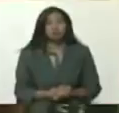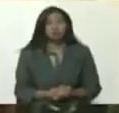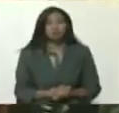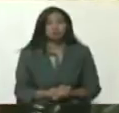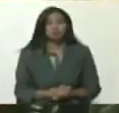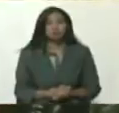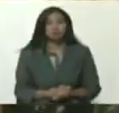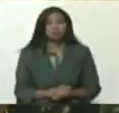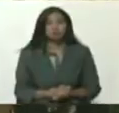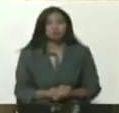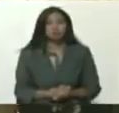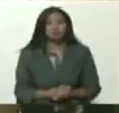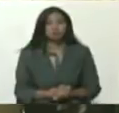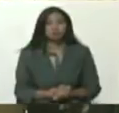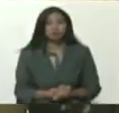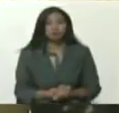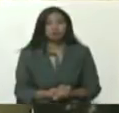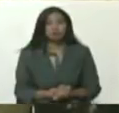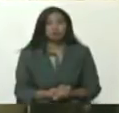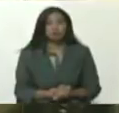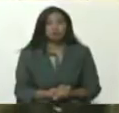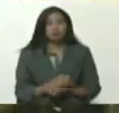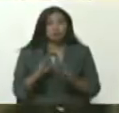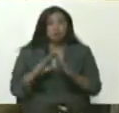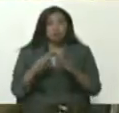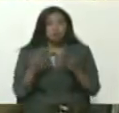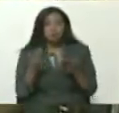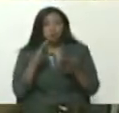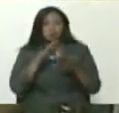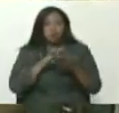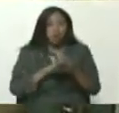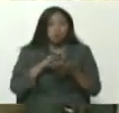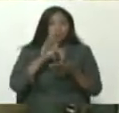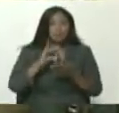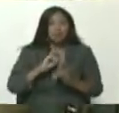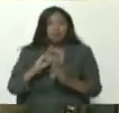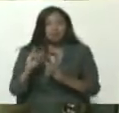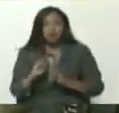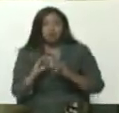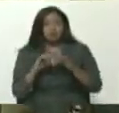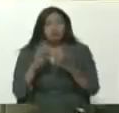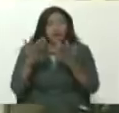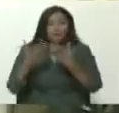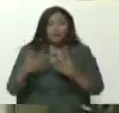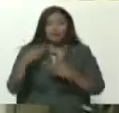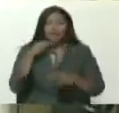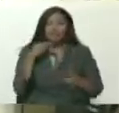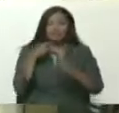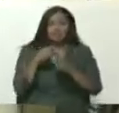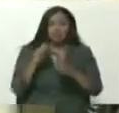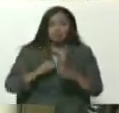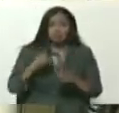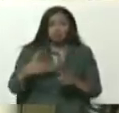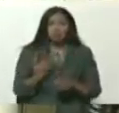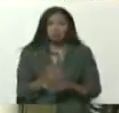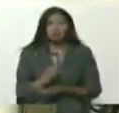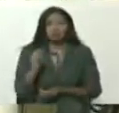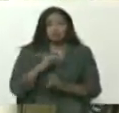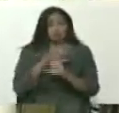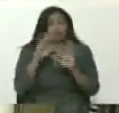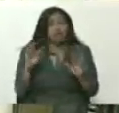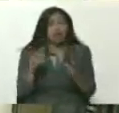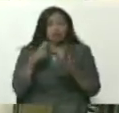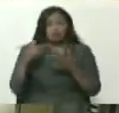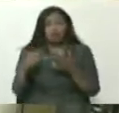precisamente el engrapado de encuadernamiento, ¿no? Ajá. Se hace con la máquina de manera directa, ¿verdad, María? Sí, señor, con